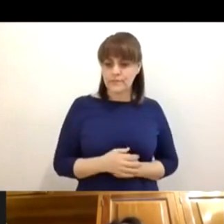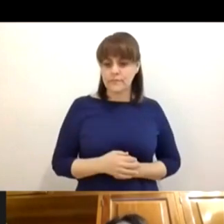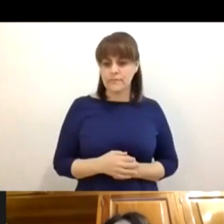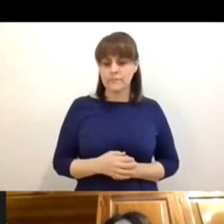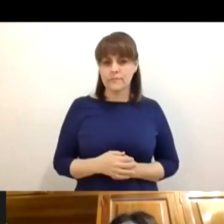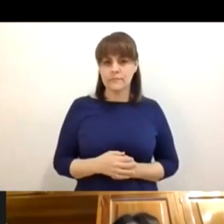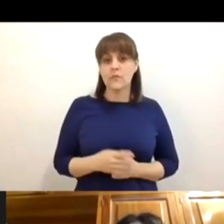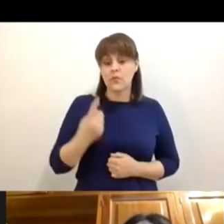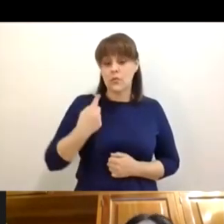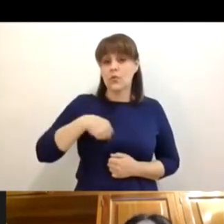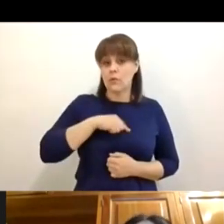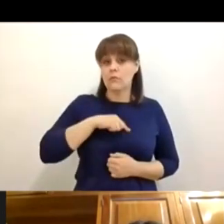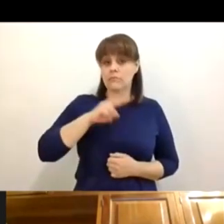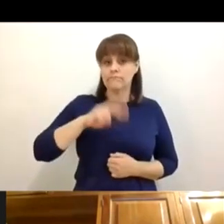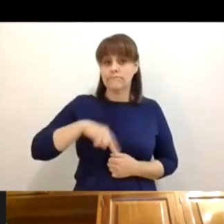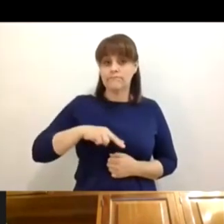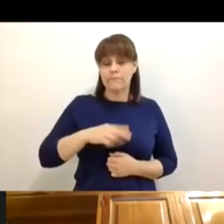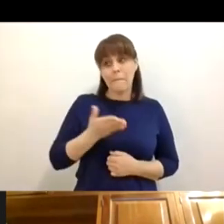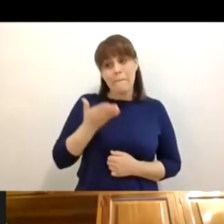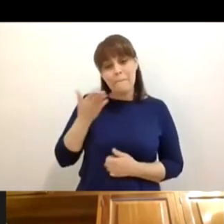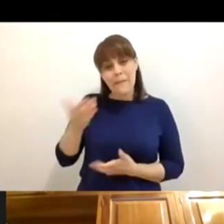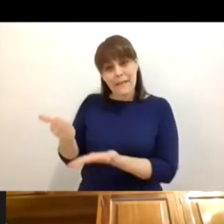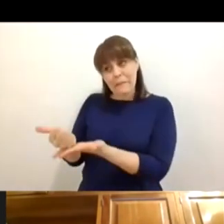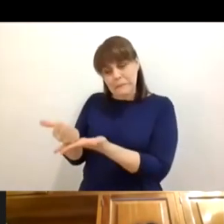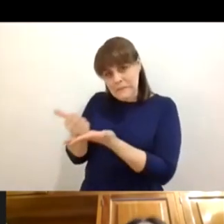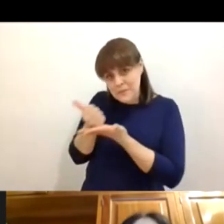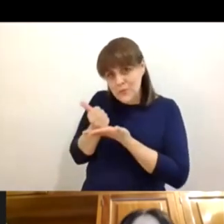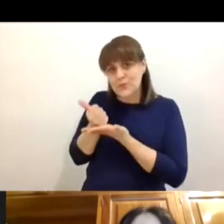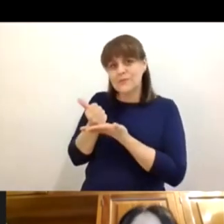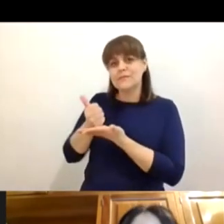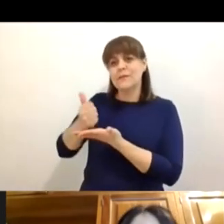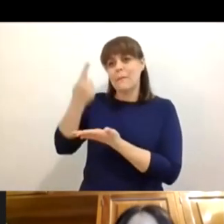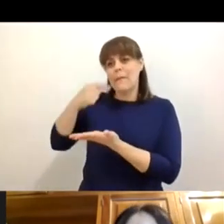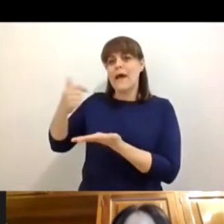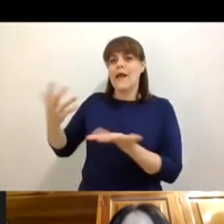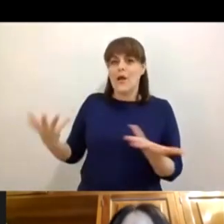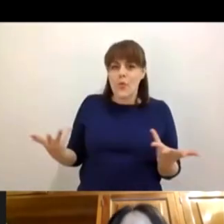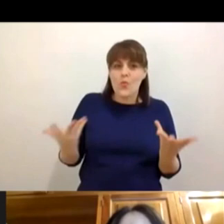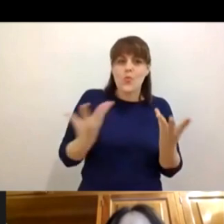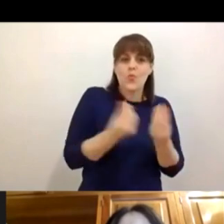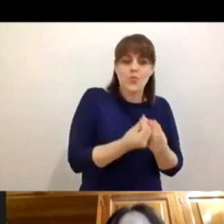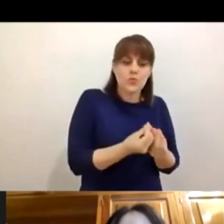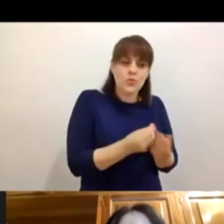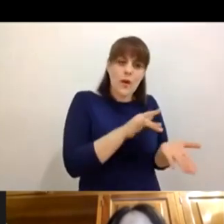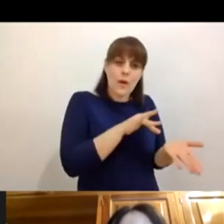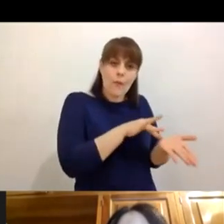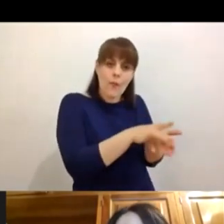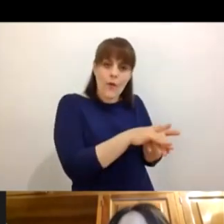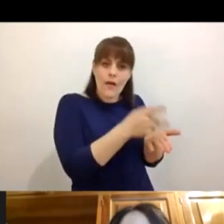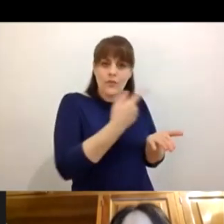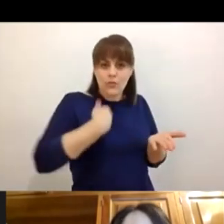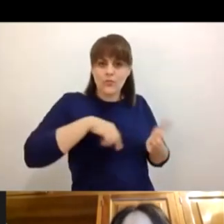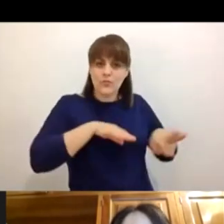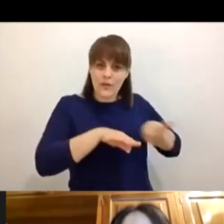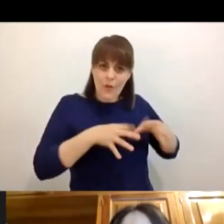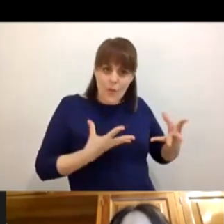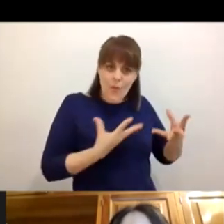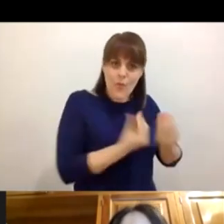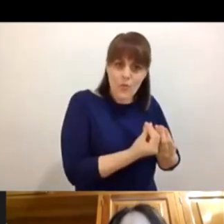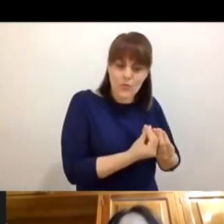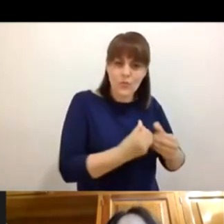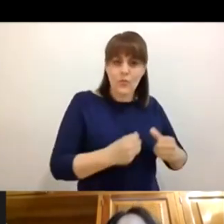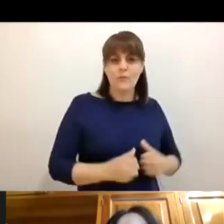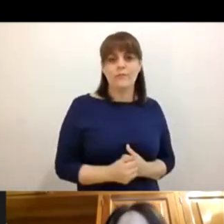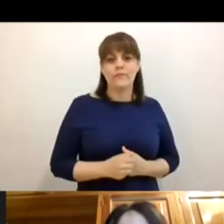sí, estiramos la mano con estas personas para que se sumen, ¿no? Al proceso que tenemos de trabajo. Un poco ya justo